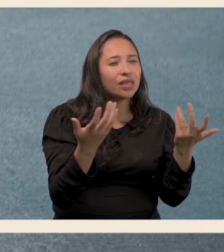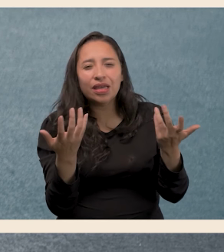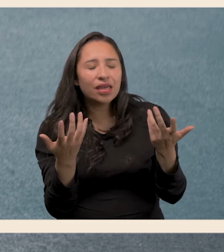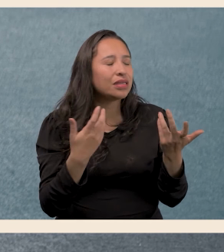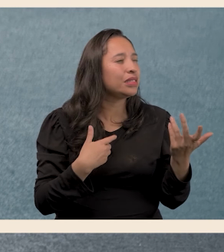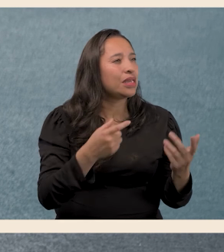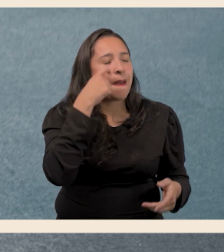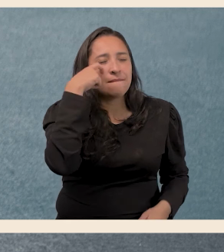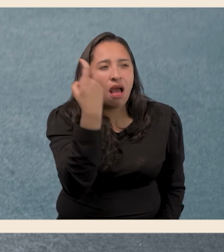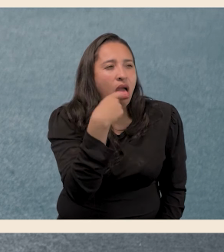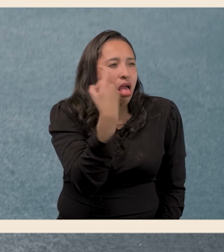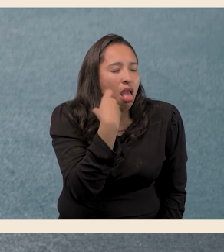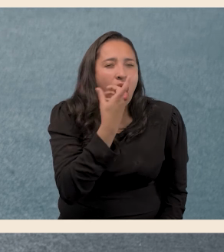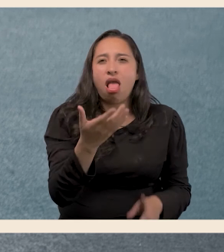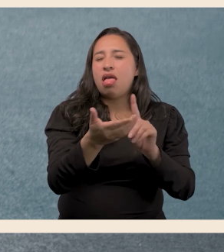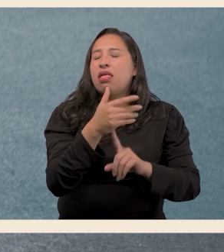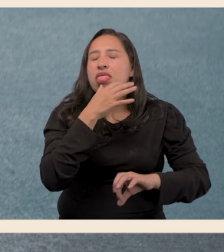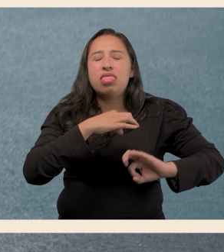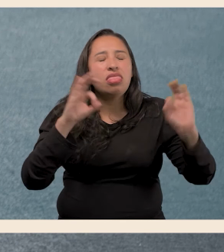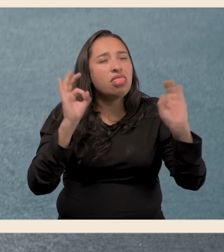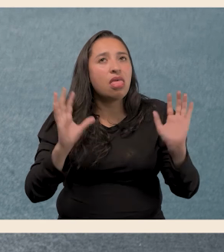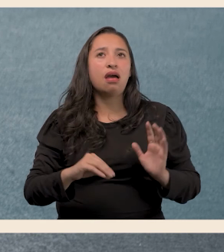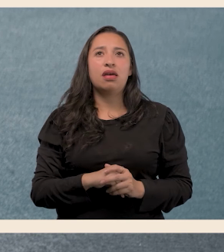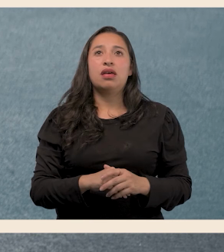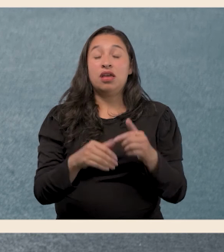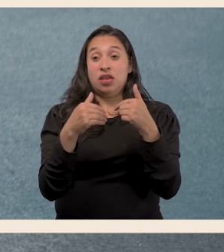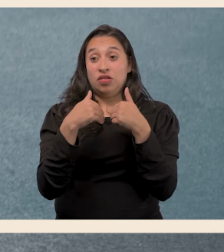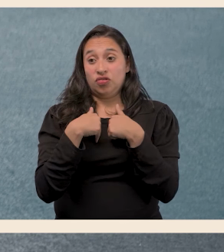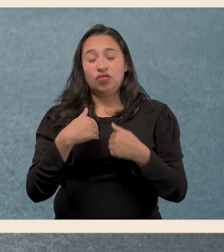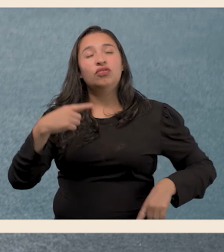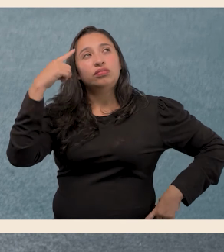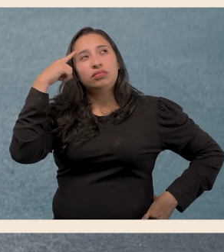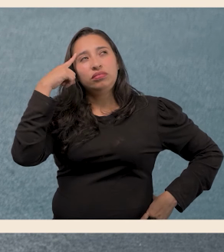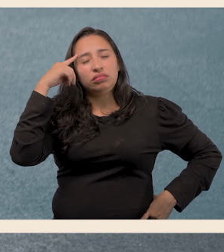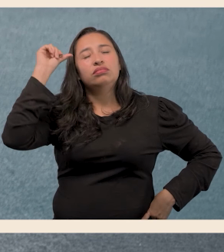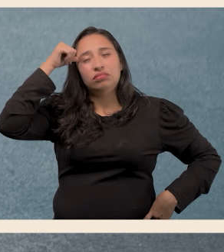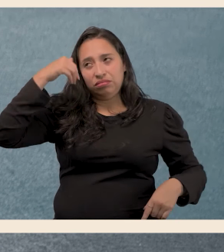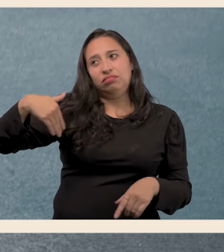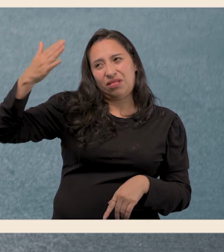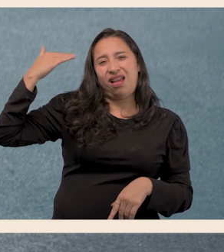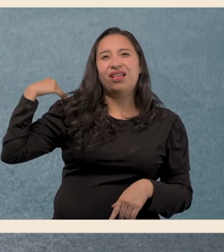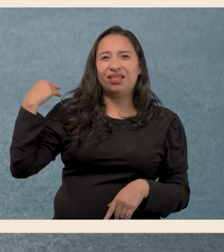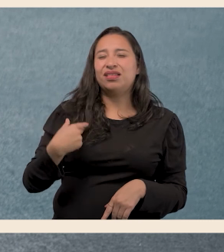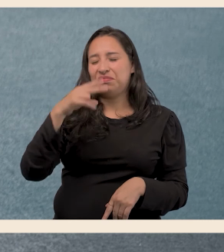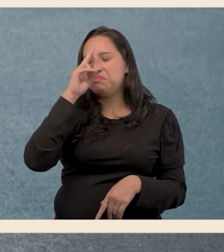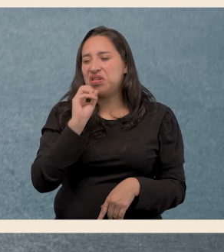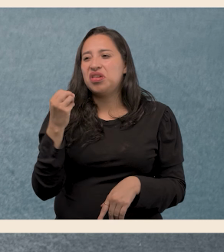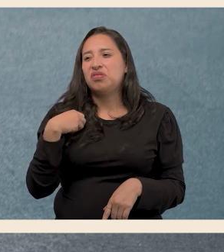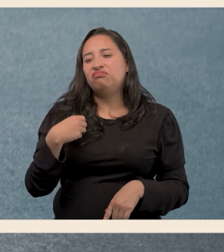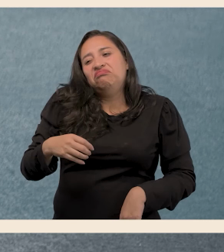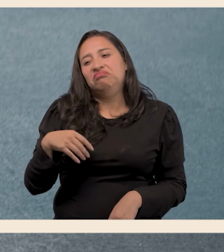nada. Fue desesperante. De pronto uno se sostiene ese momento porque ya le había sucedido